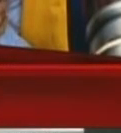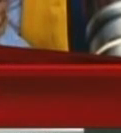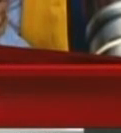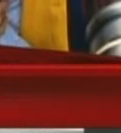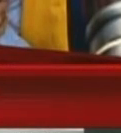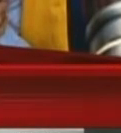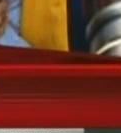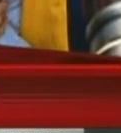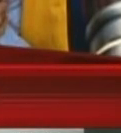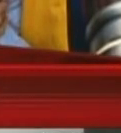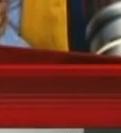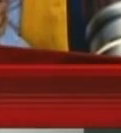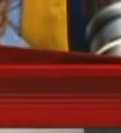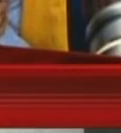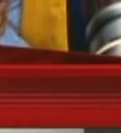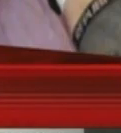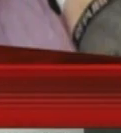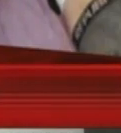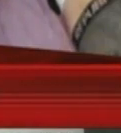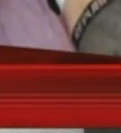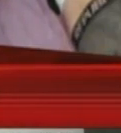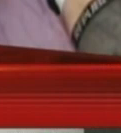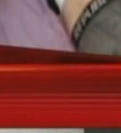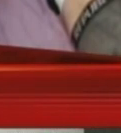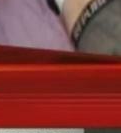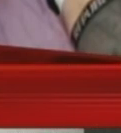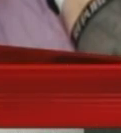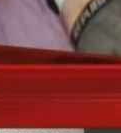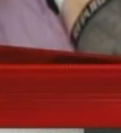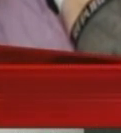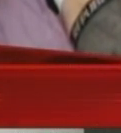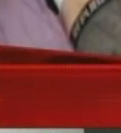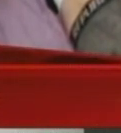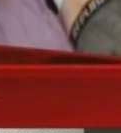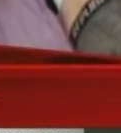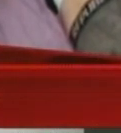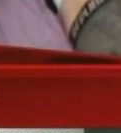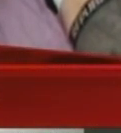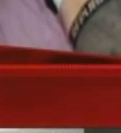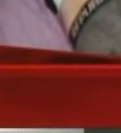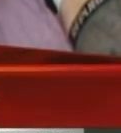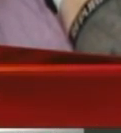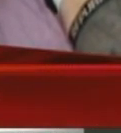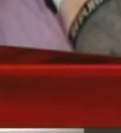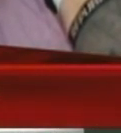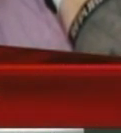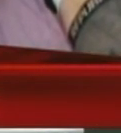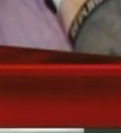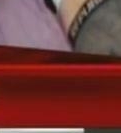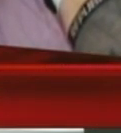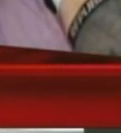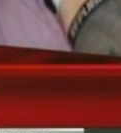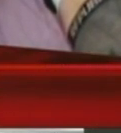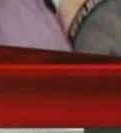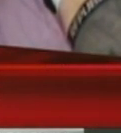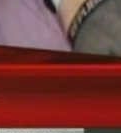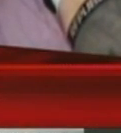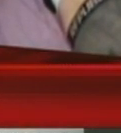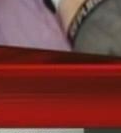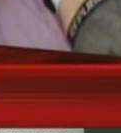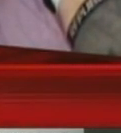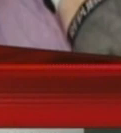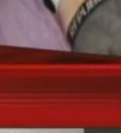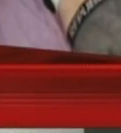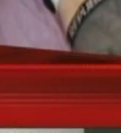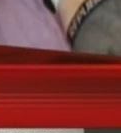Son incapaces de ver a su lado esta persona que tiene comportamiento paramilitar, comportamientos